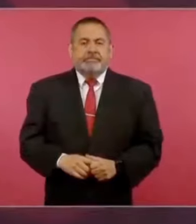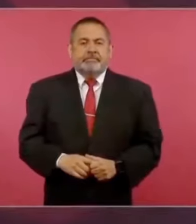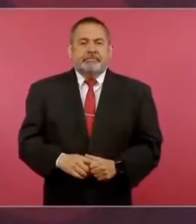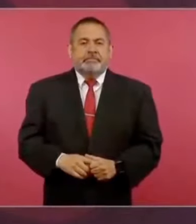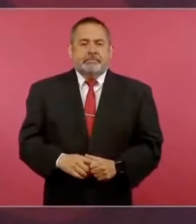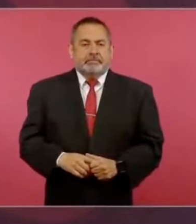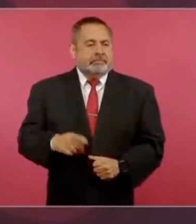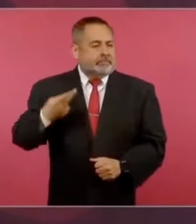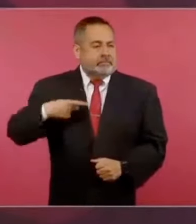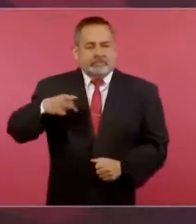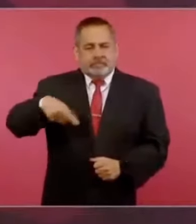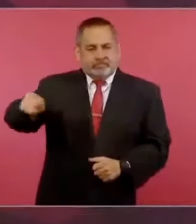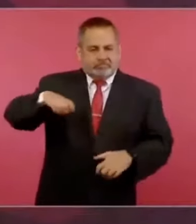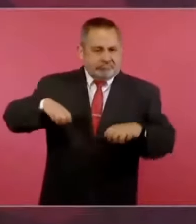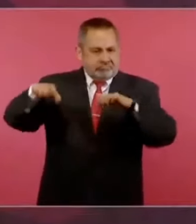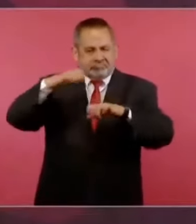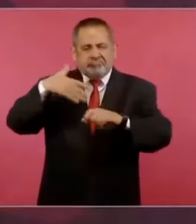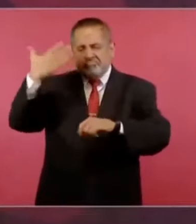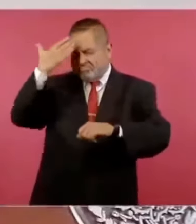es mayor de edad,